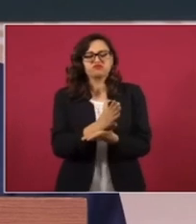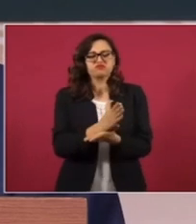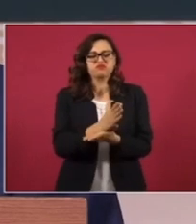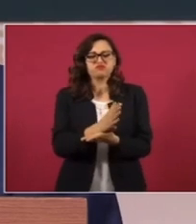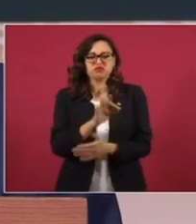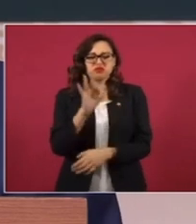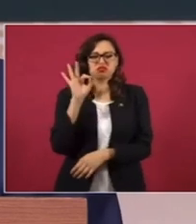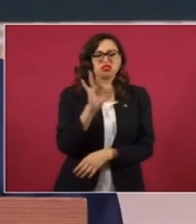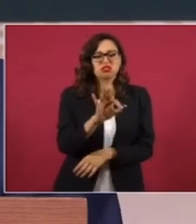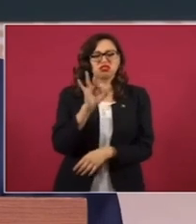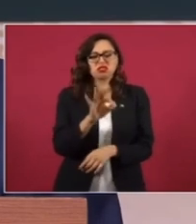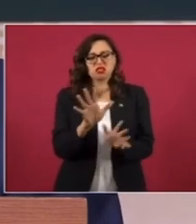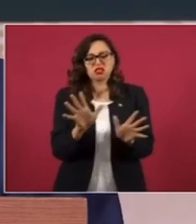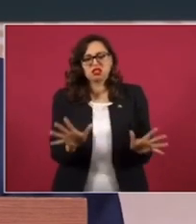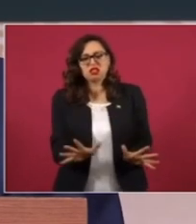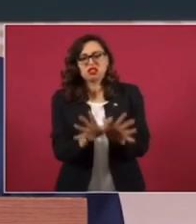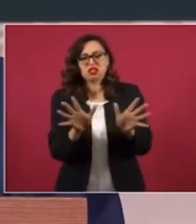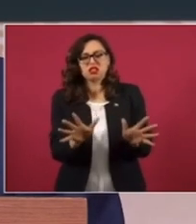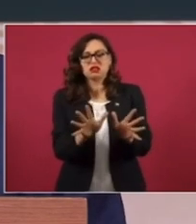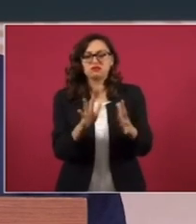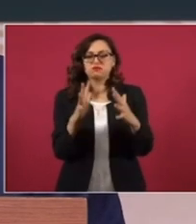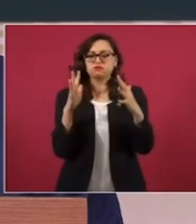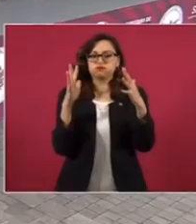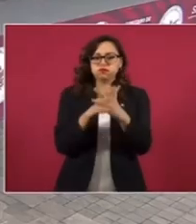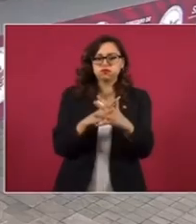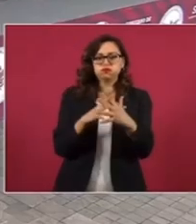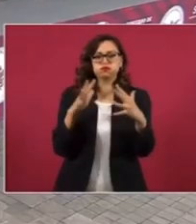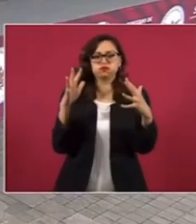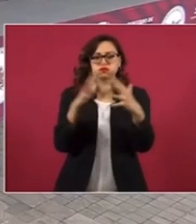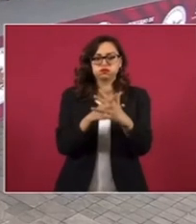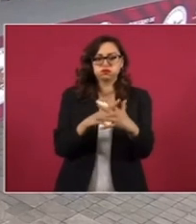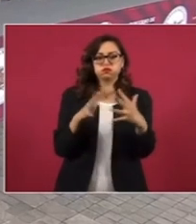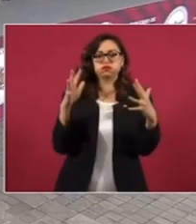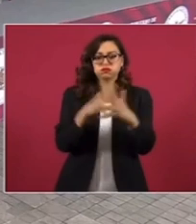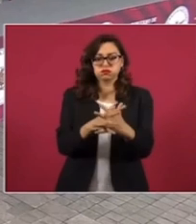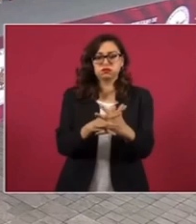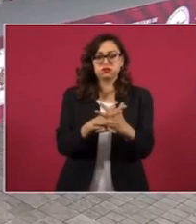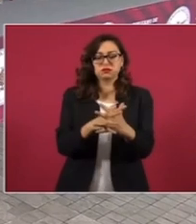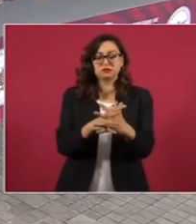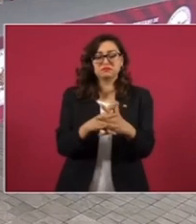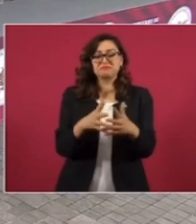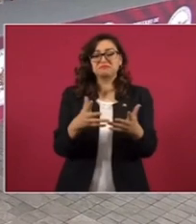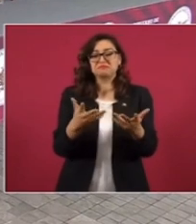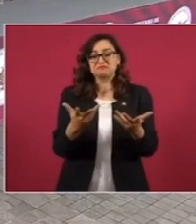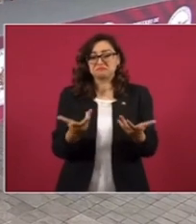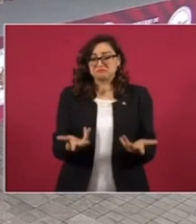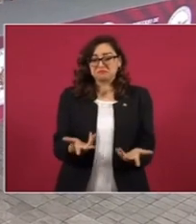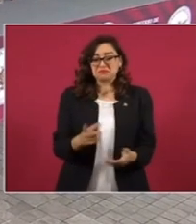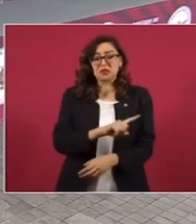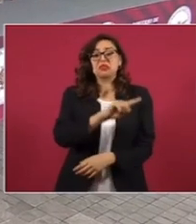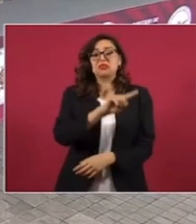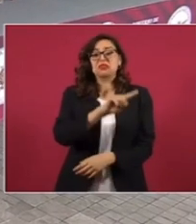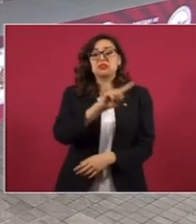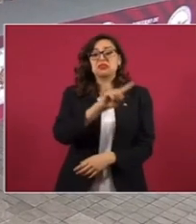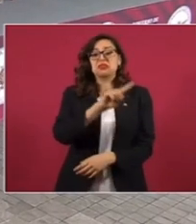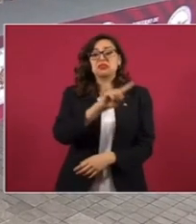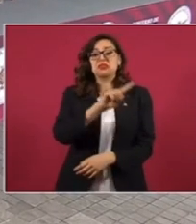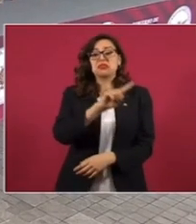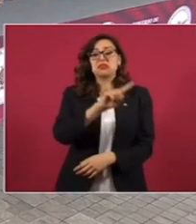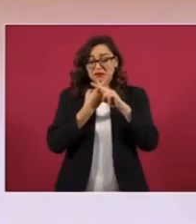conflicto armado y una vez he cometido este error